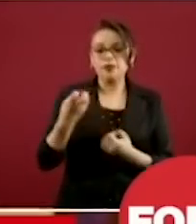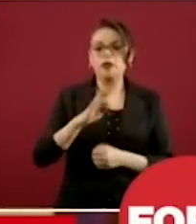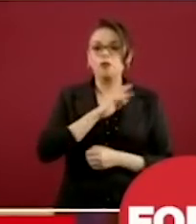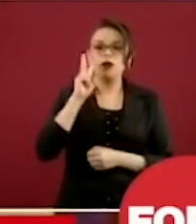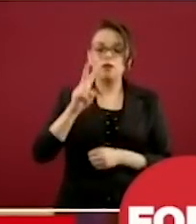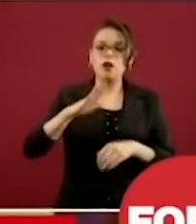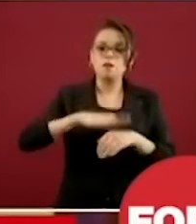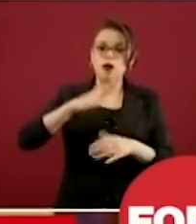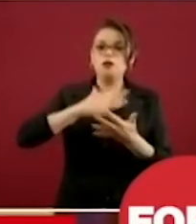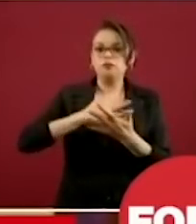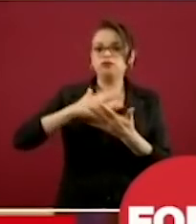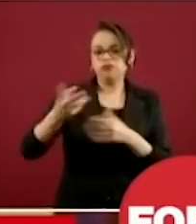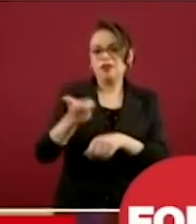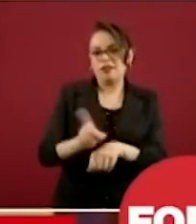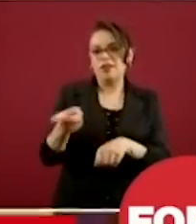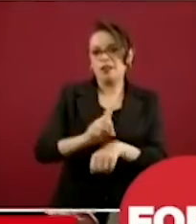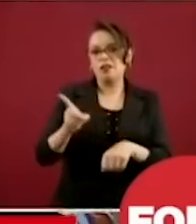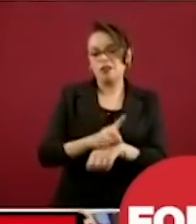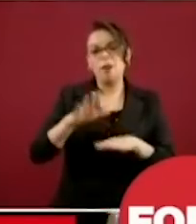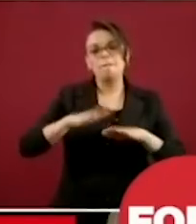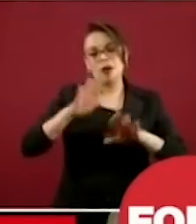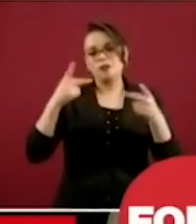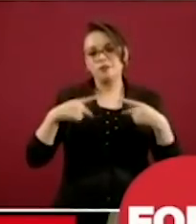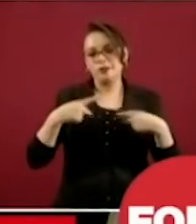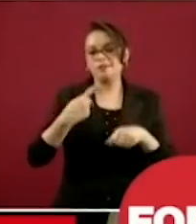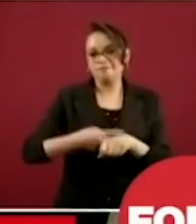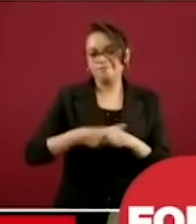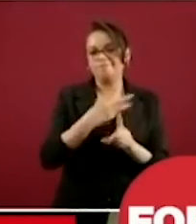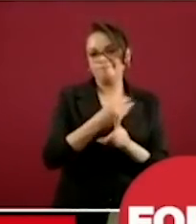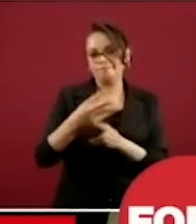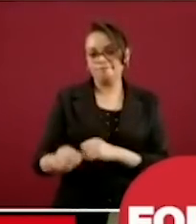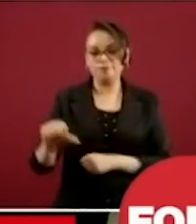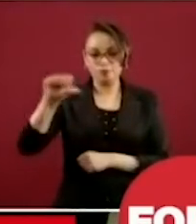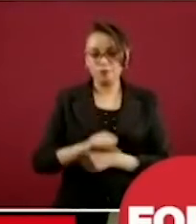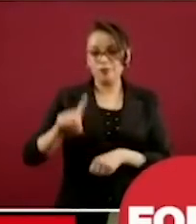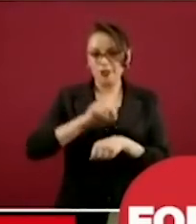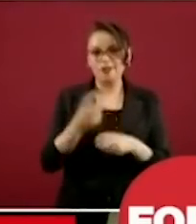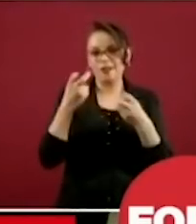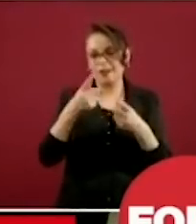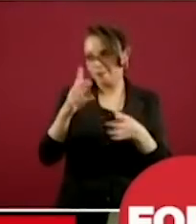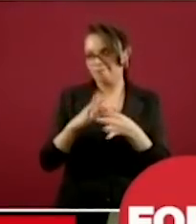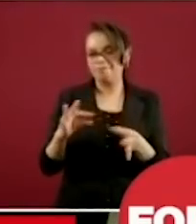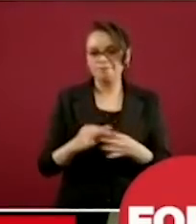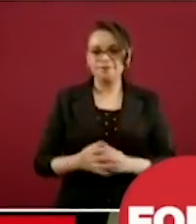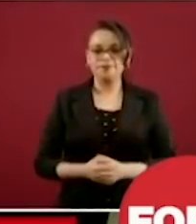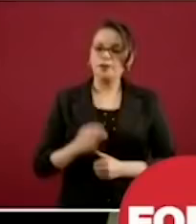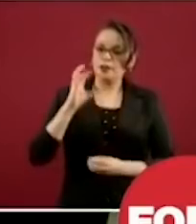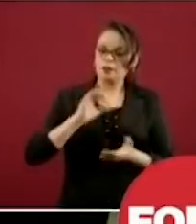con día se van confirmando más y más casos. Ese sería el panorama para el día de hoy. Gracias, doctora Lomía.